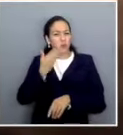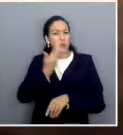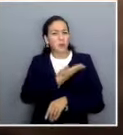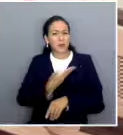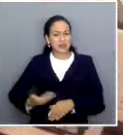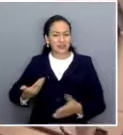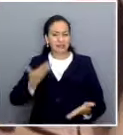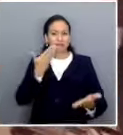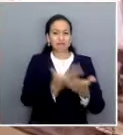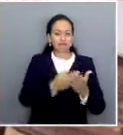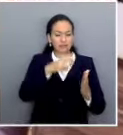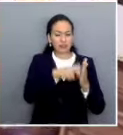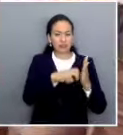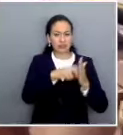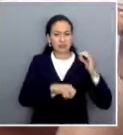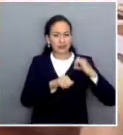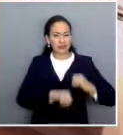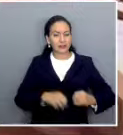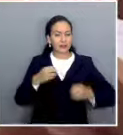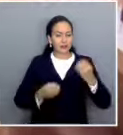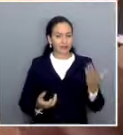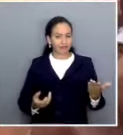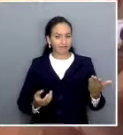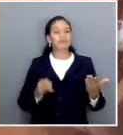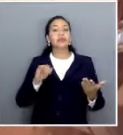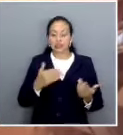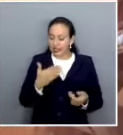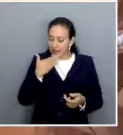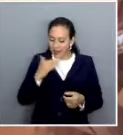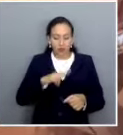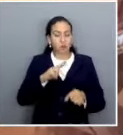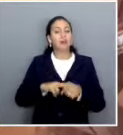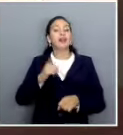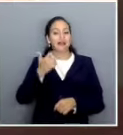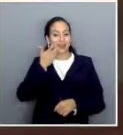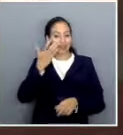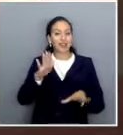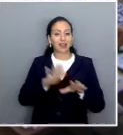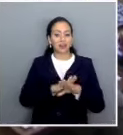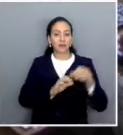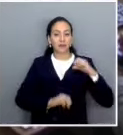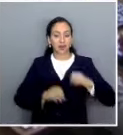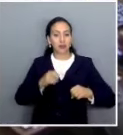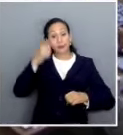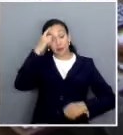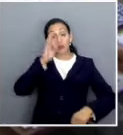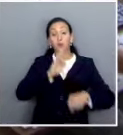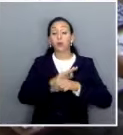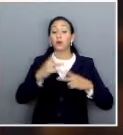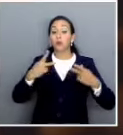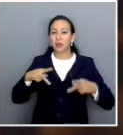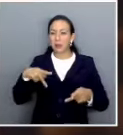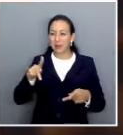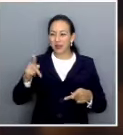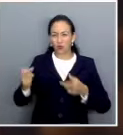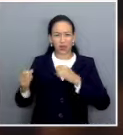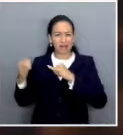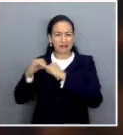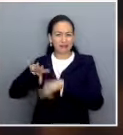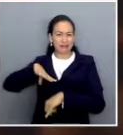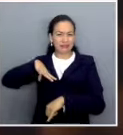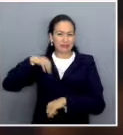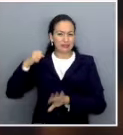país requiere un sistema de justicia que proteja a la sociedad y que evite el abuso de poder. Lejos